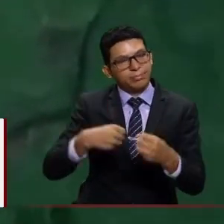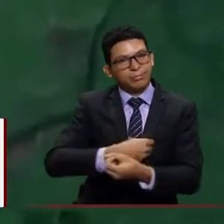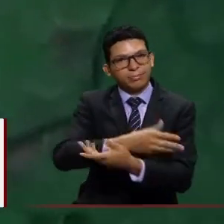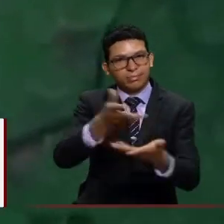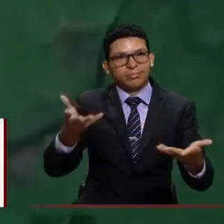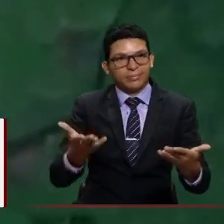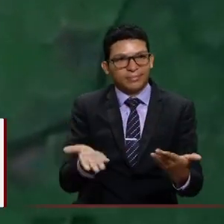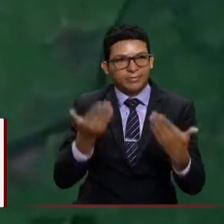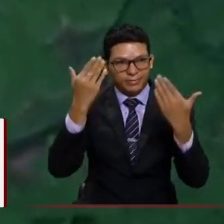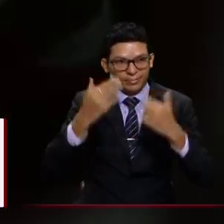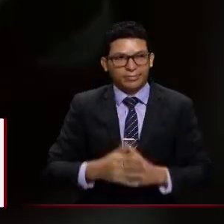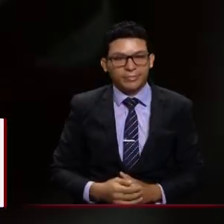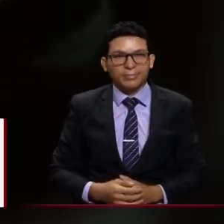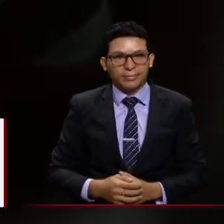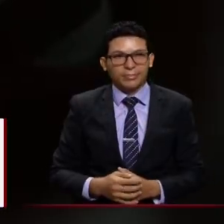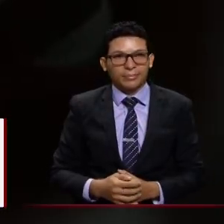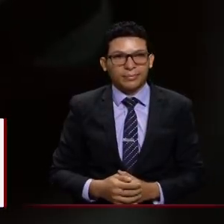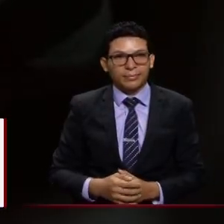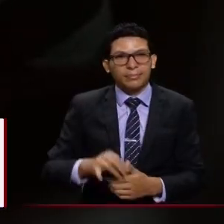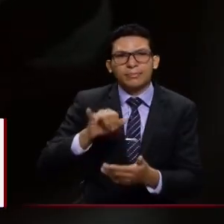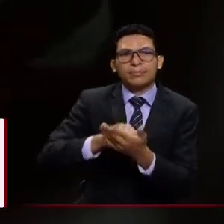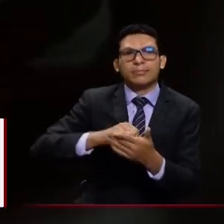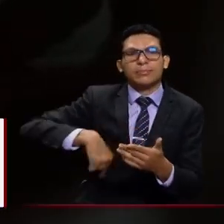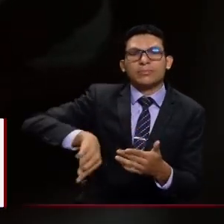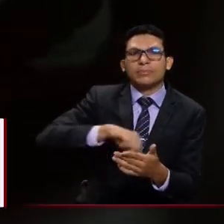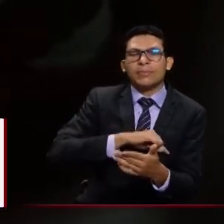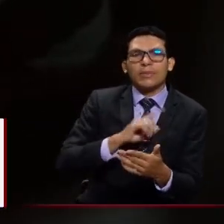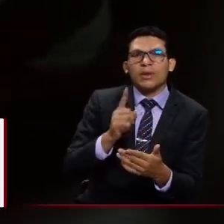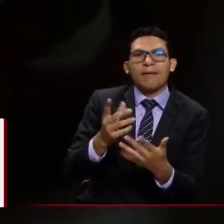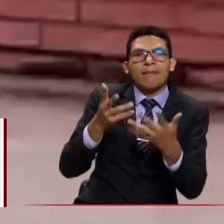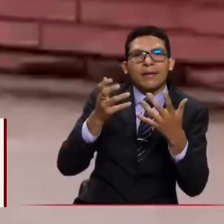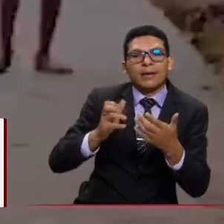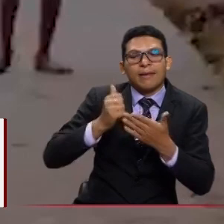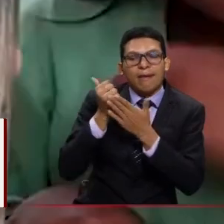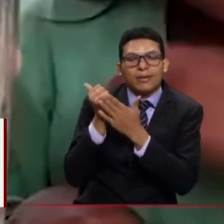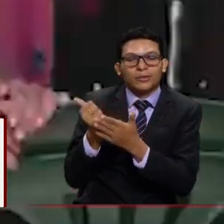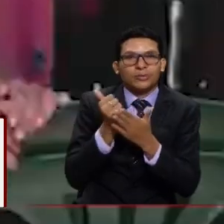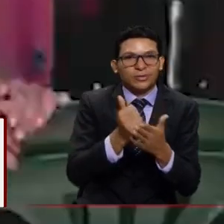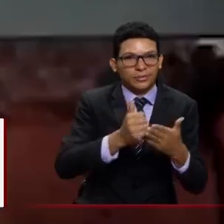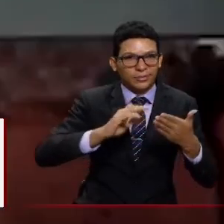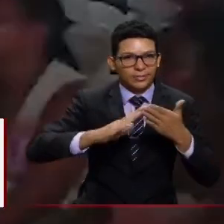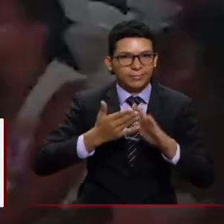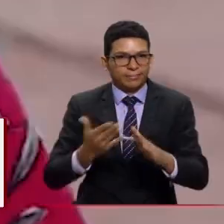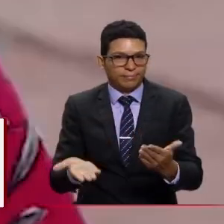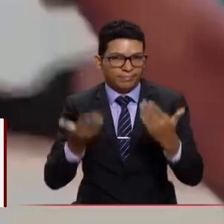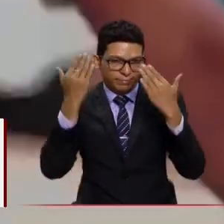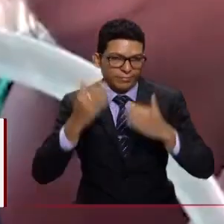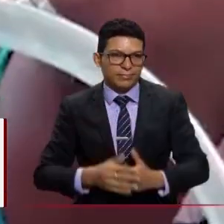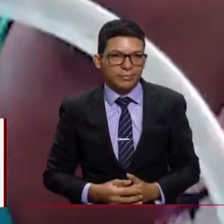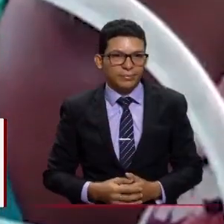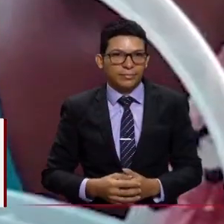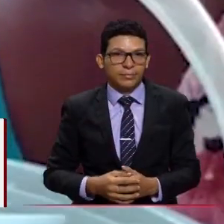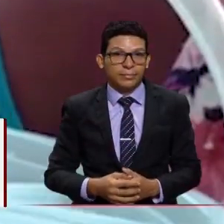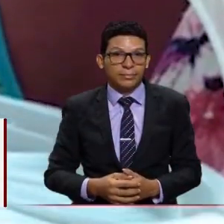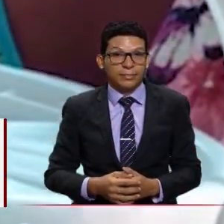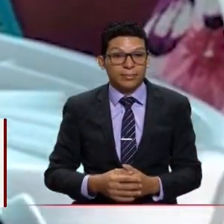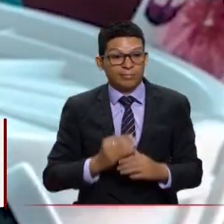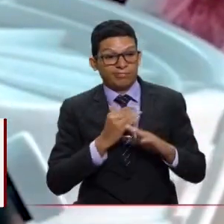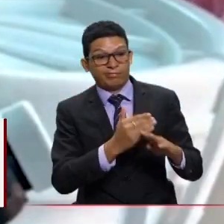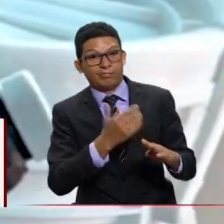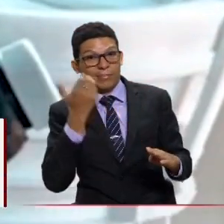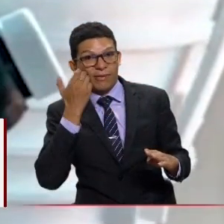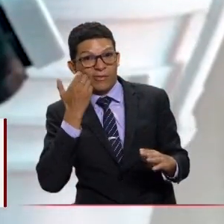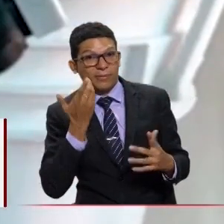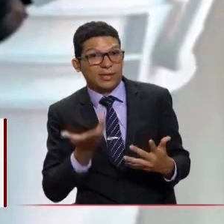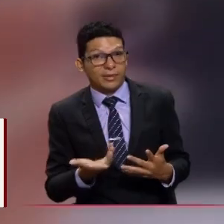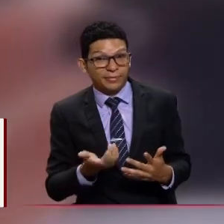de esto, entonces nosotros queremos es ayudar a esta comunidad para su beneficio. Y prevenir enfermedades, porque